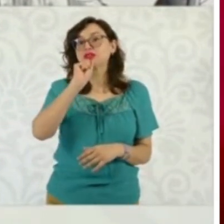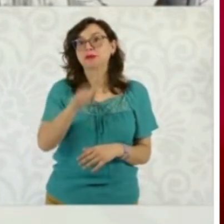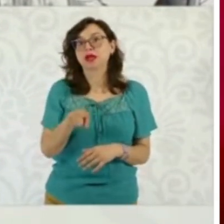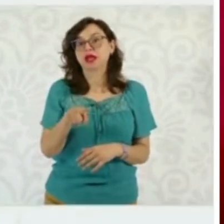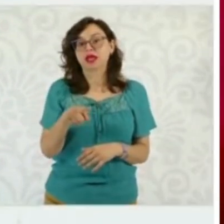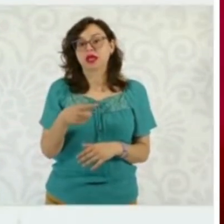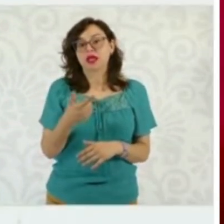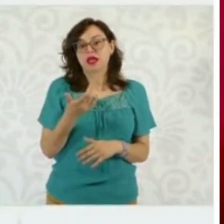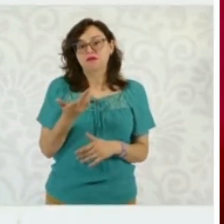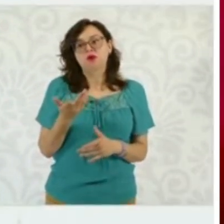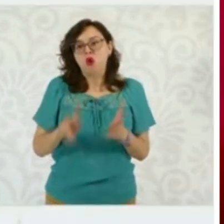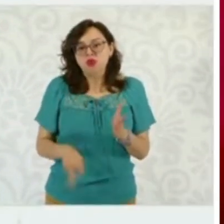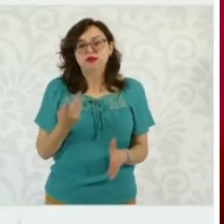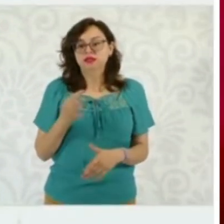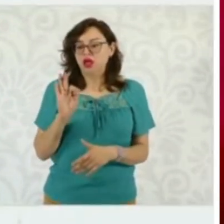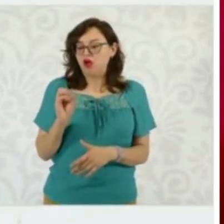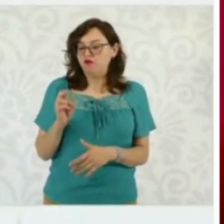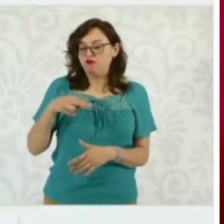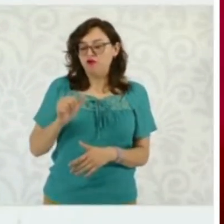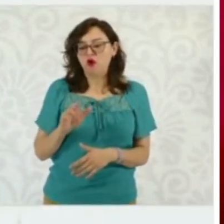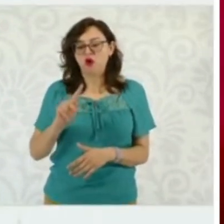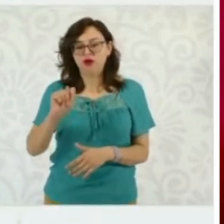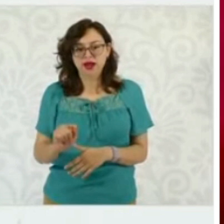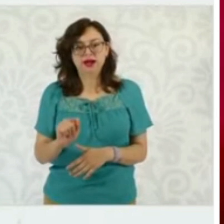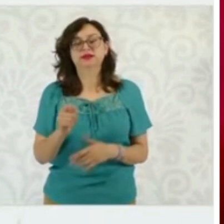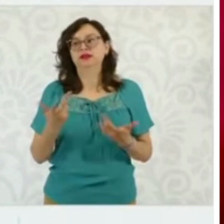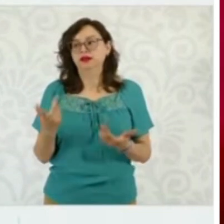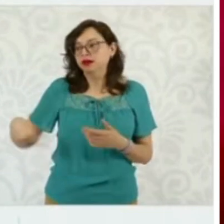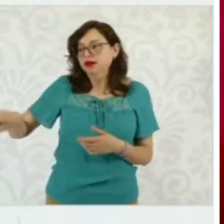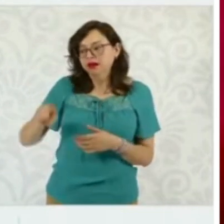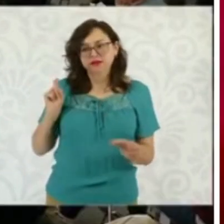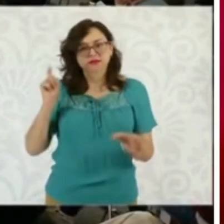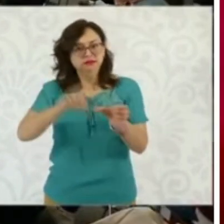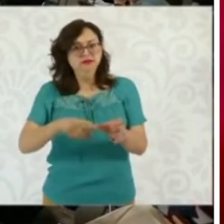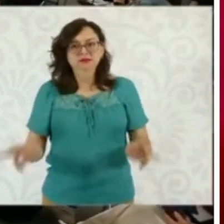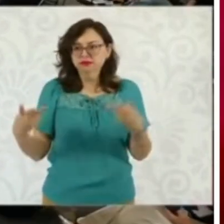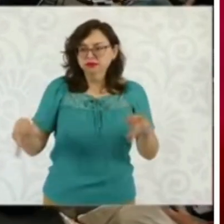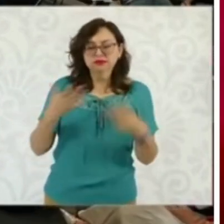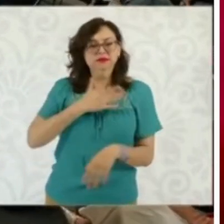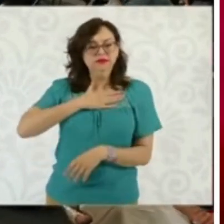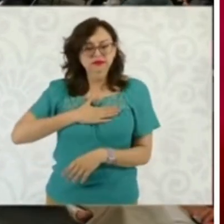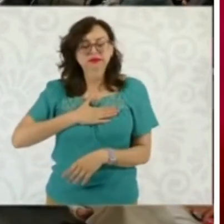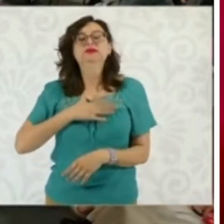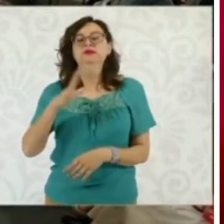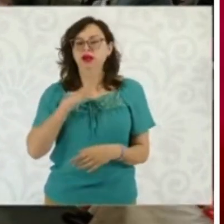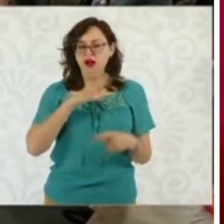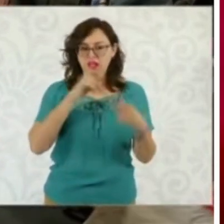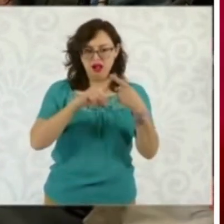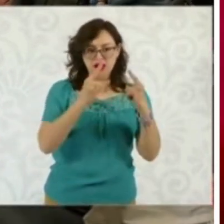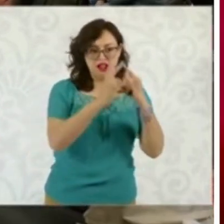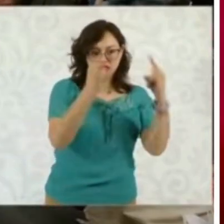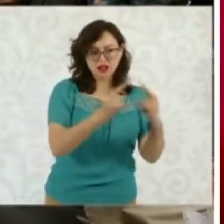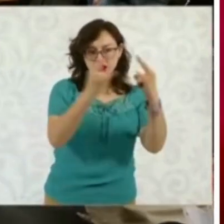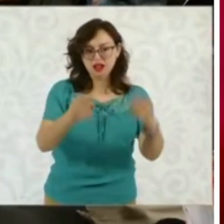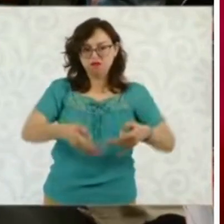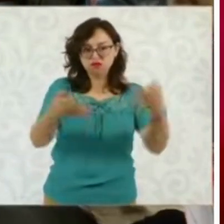decirlo así, de Fonart, para que puedan tener acceso a un comercio más justo. Además de Original, que va a 4, en